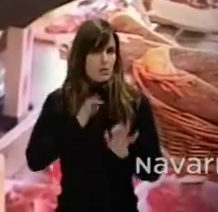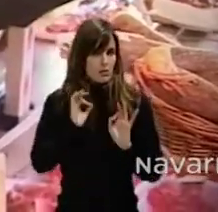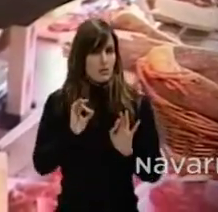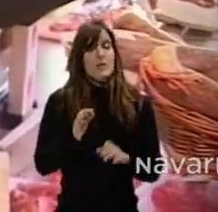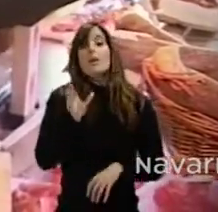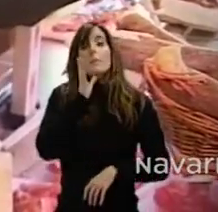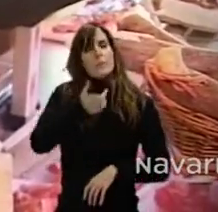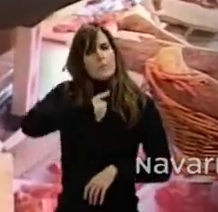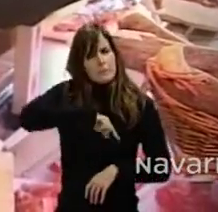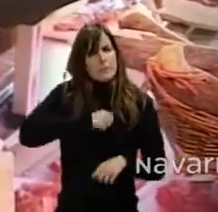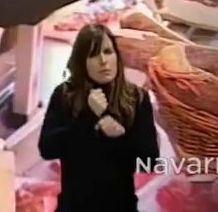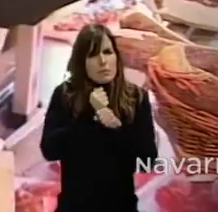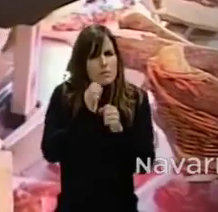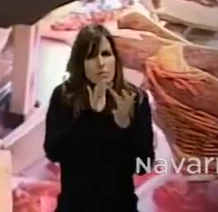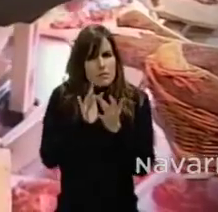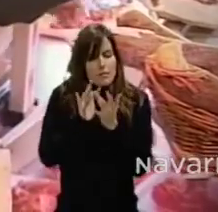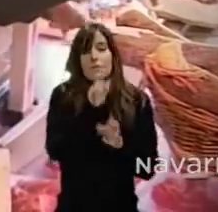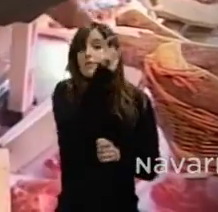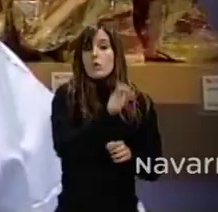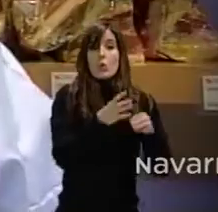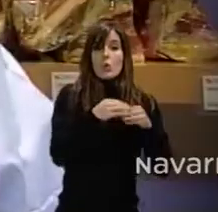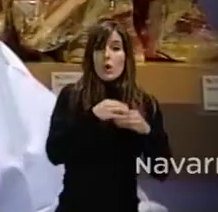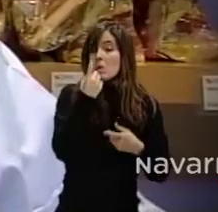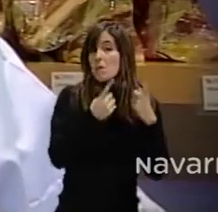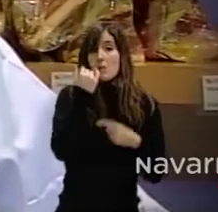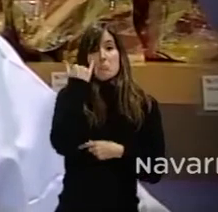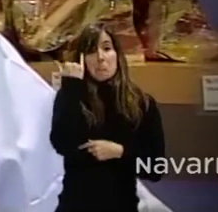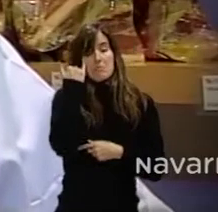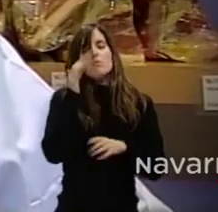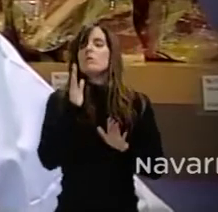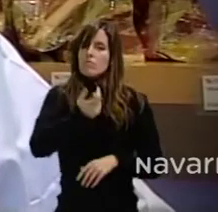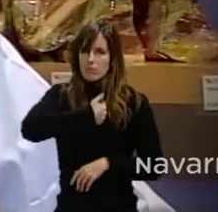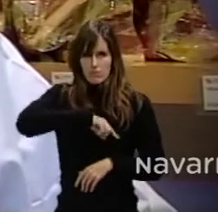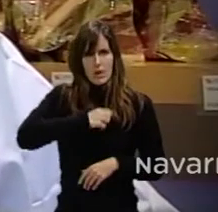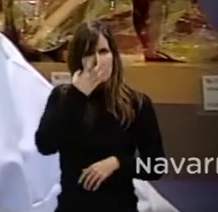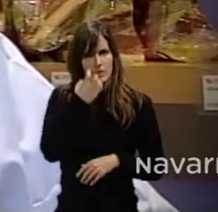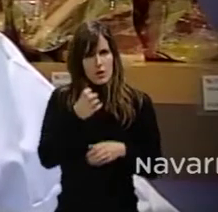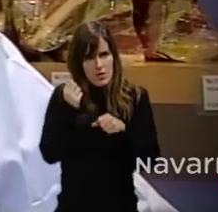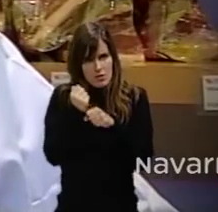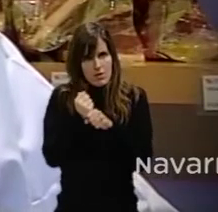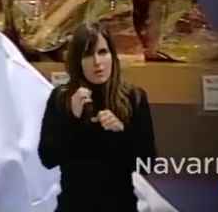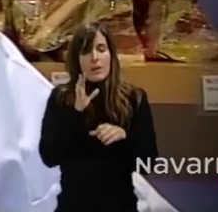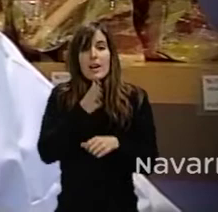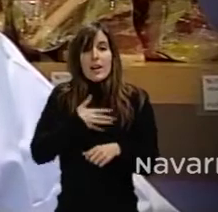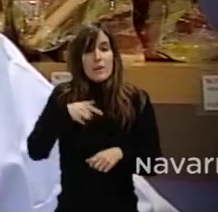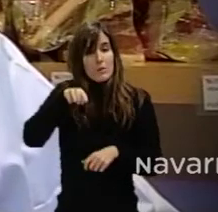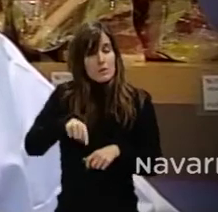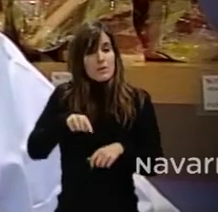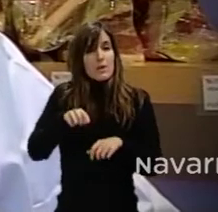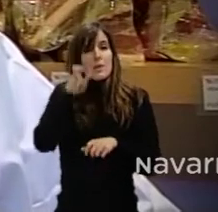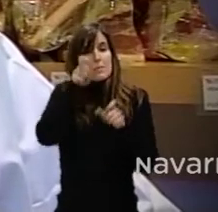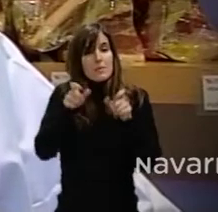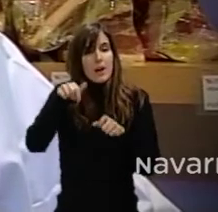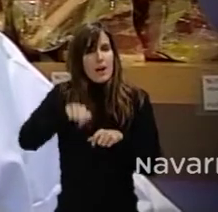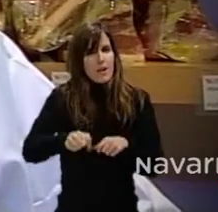una labor que no se ve que el consumidor no la percibe pero creo que contribuimos sobre todo al desarrollo rural y al mantenimiento